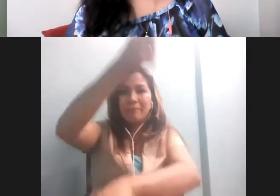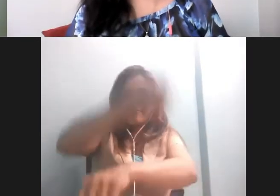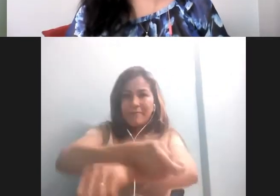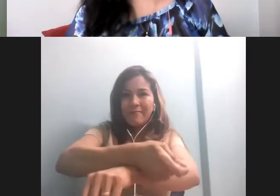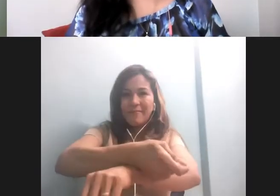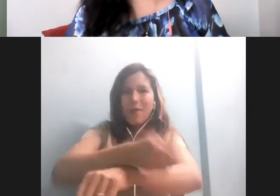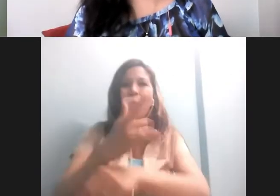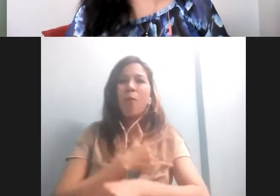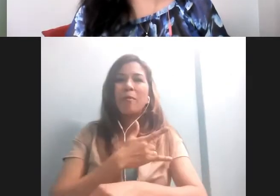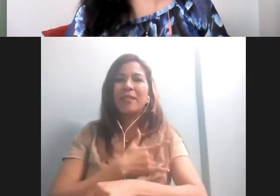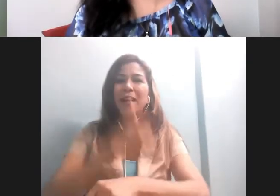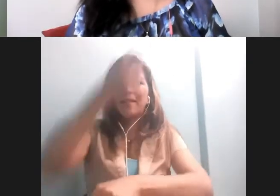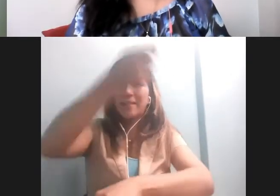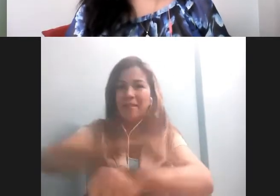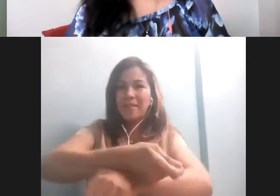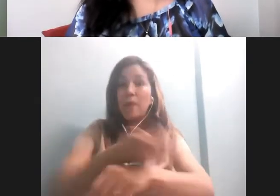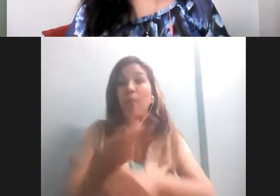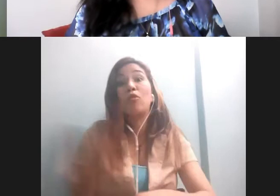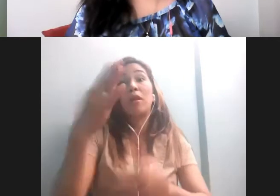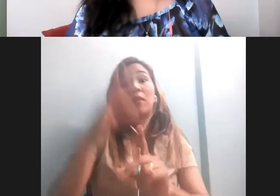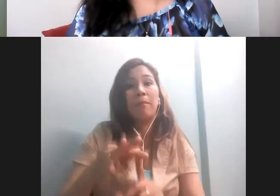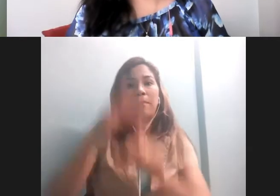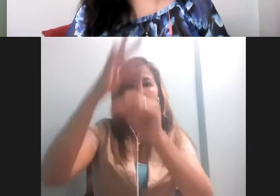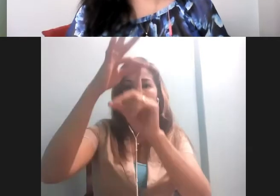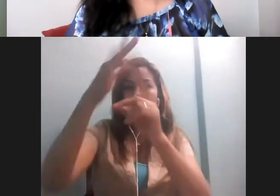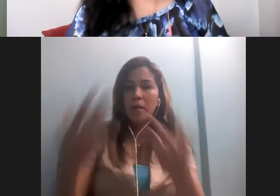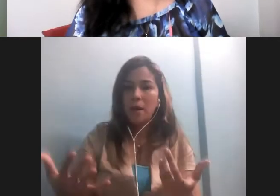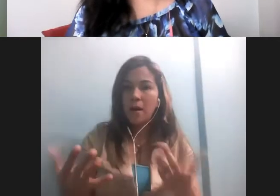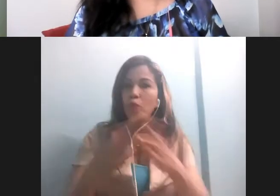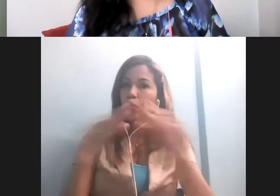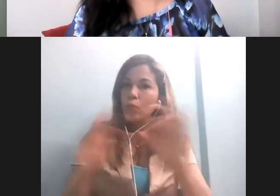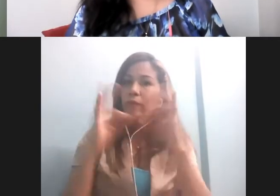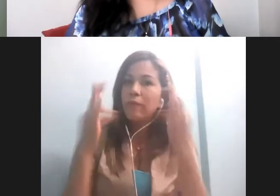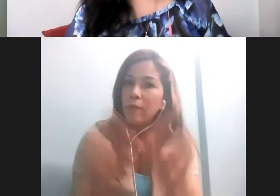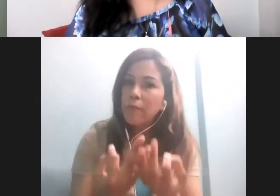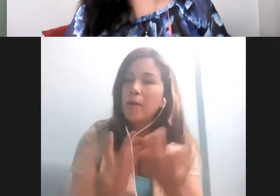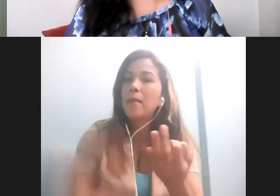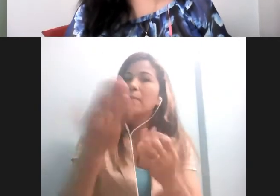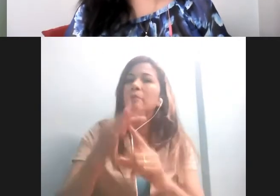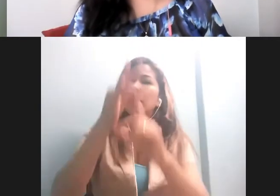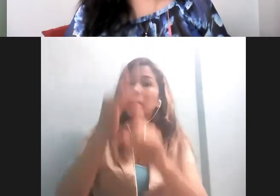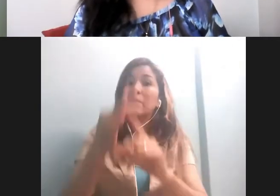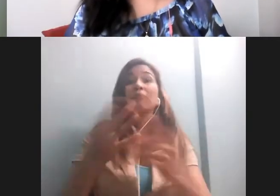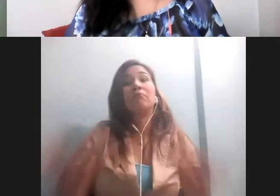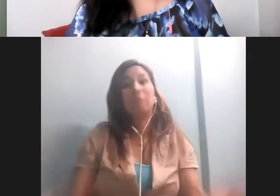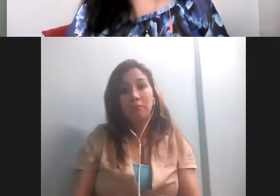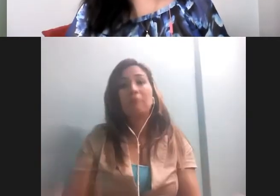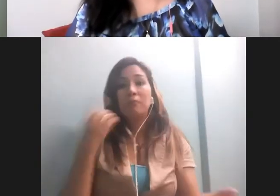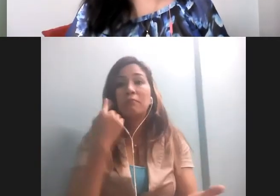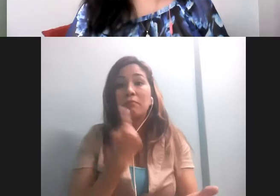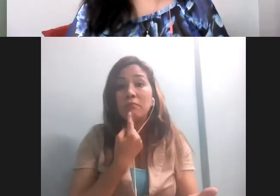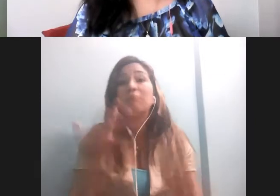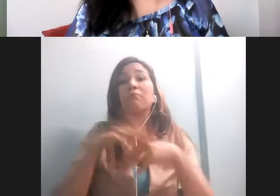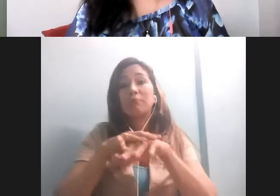ejemplo, imagínate, un día tan importante para ti, un día tan importante para tu familia, que sea un momento accesible también, porque es el logro de una